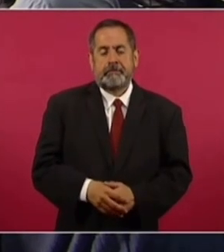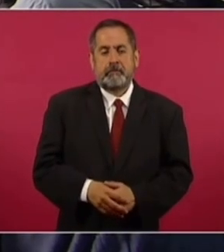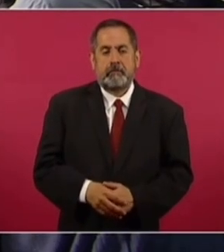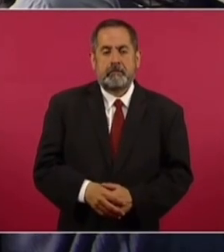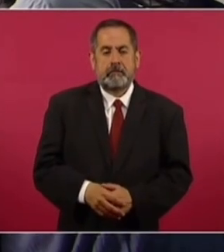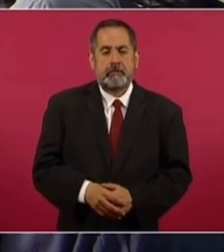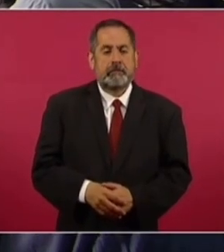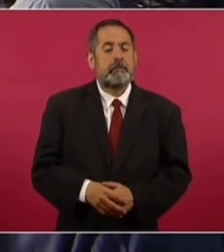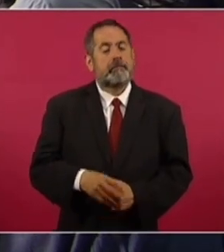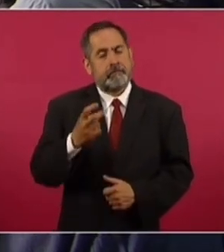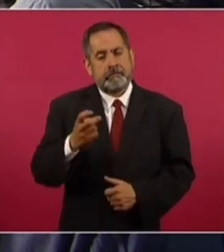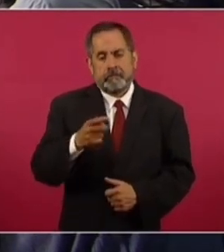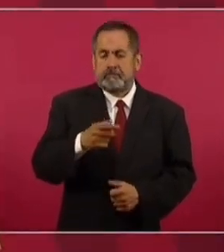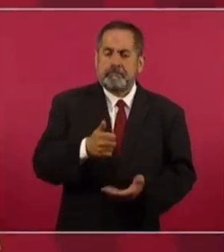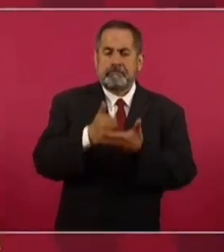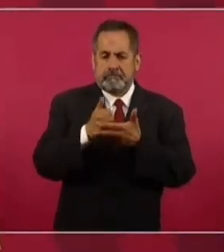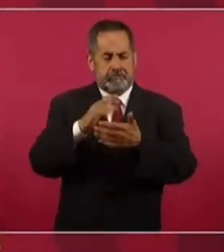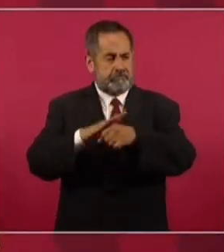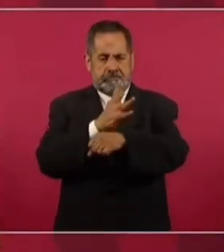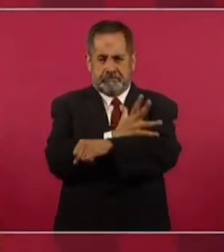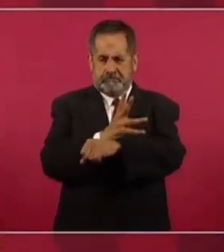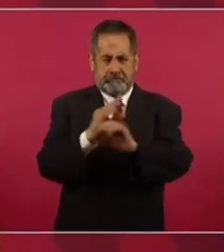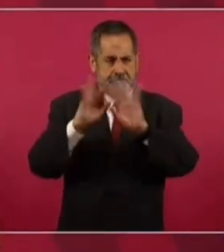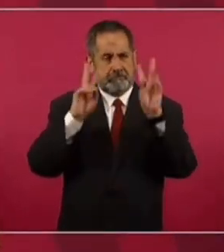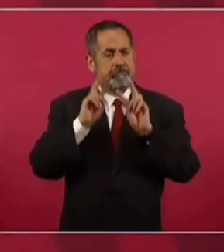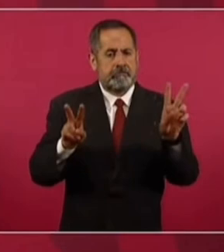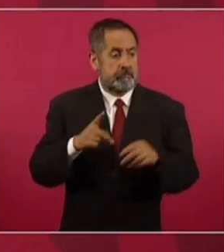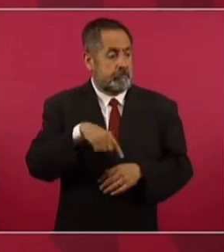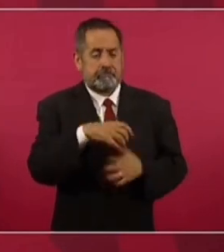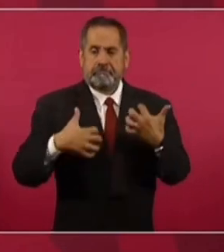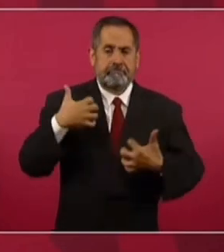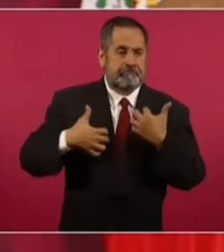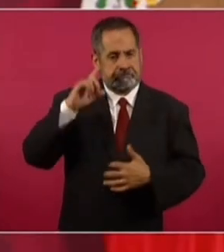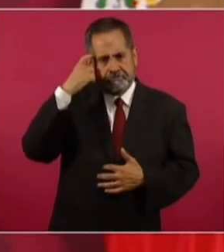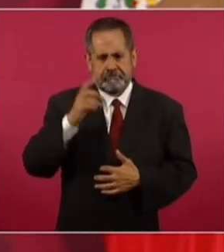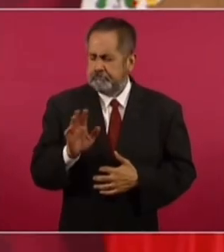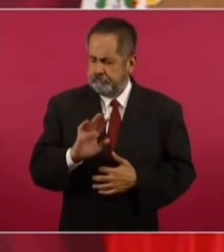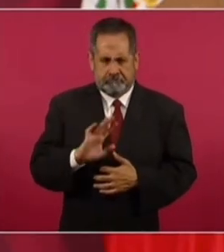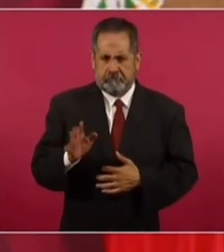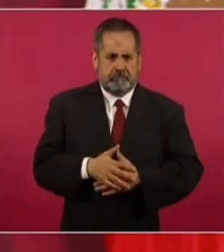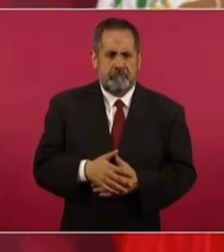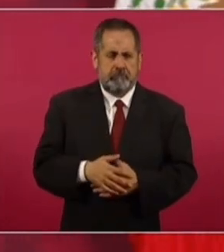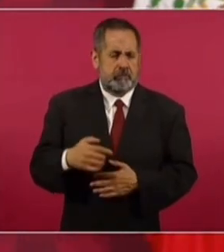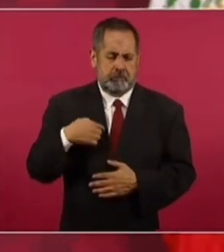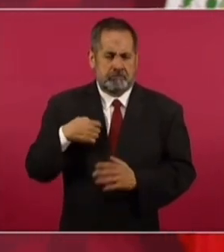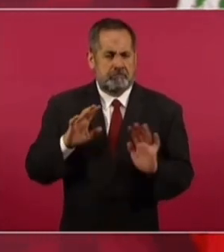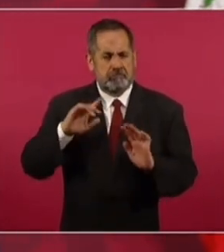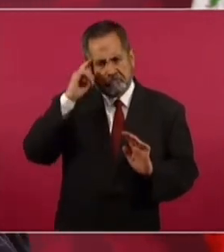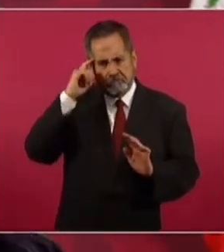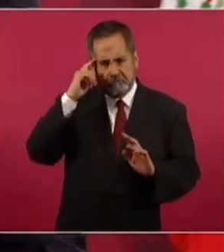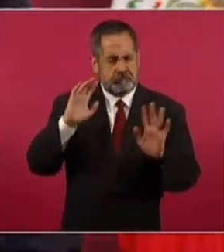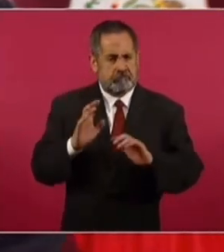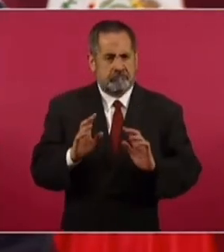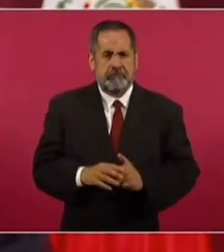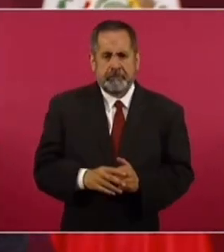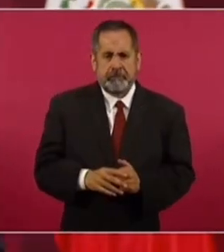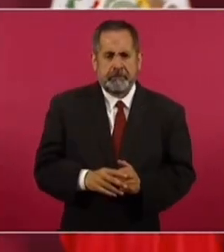Entonces, esas cosas. Y ayuda mucho la transparencia y no enojarnos. Yo no me enojo